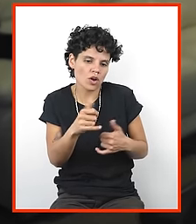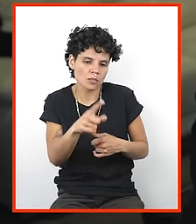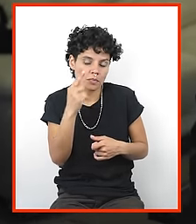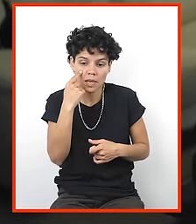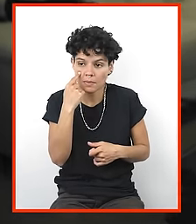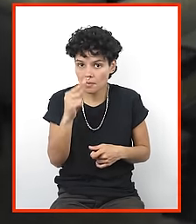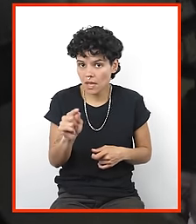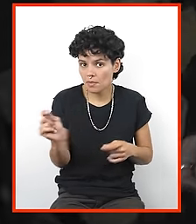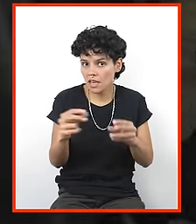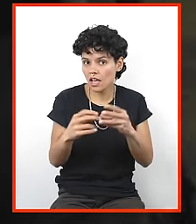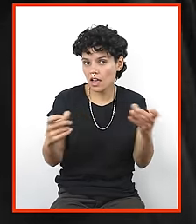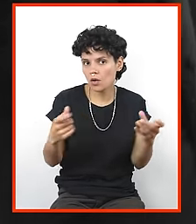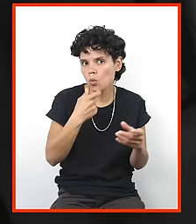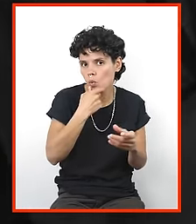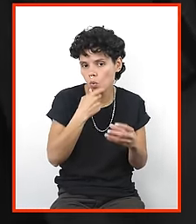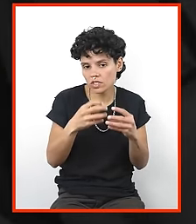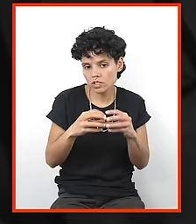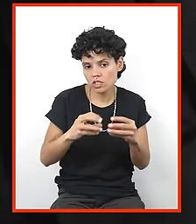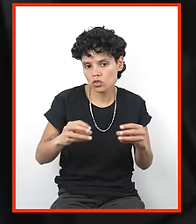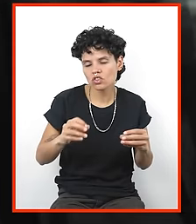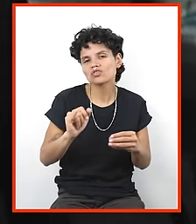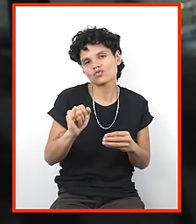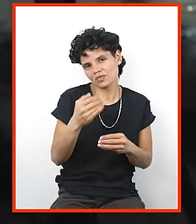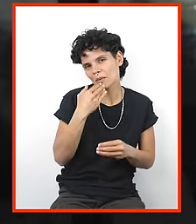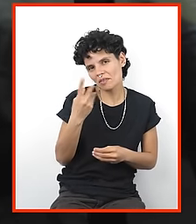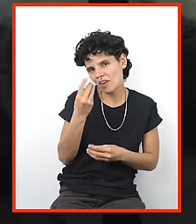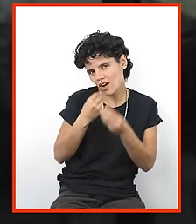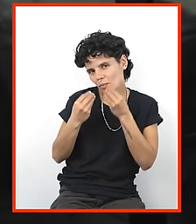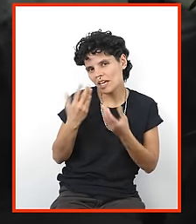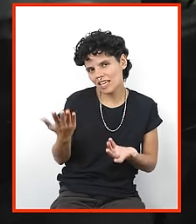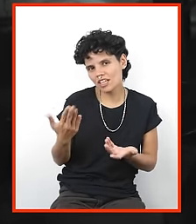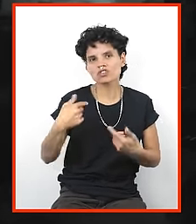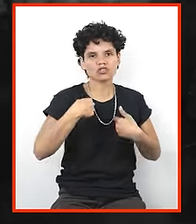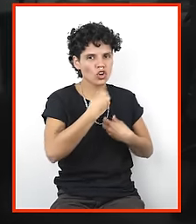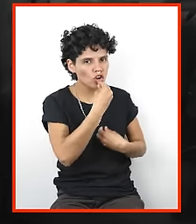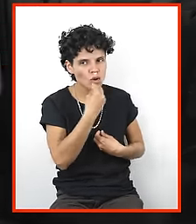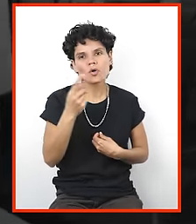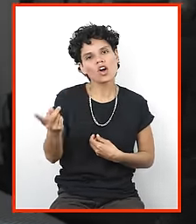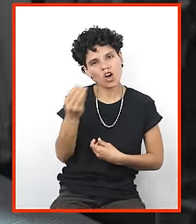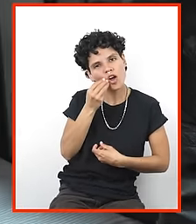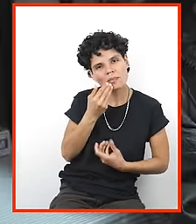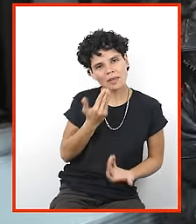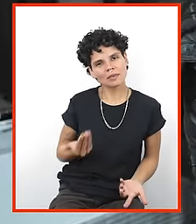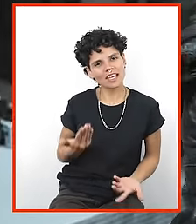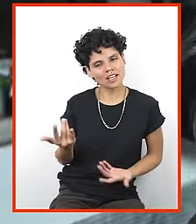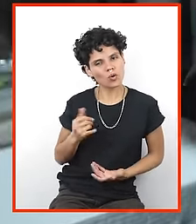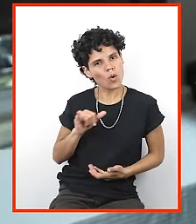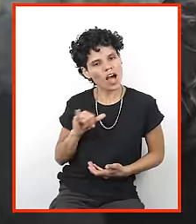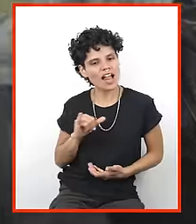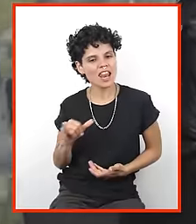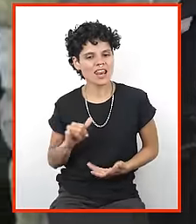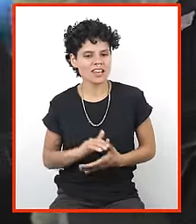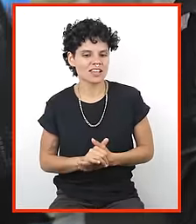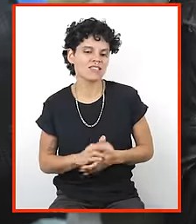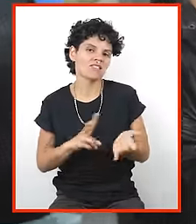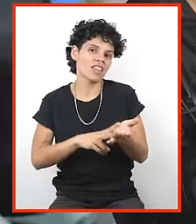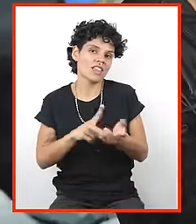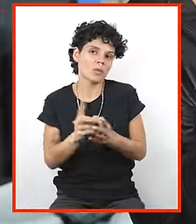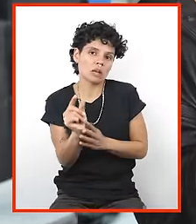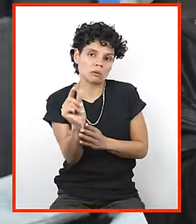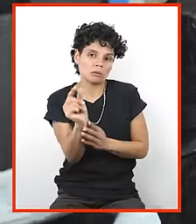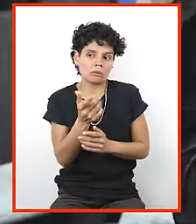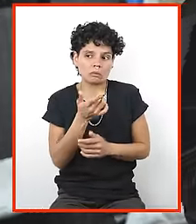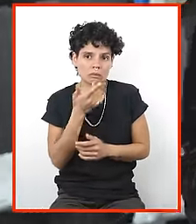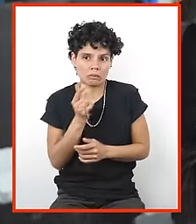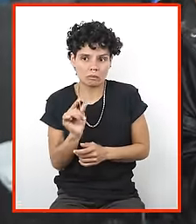Mira lo que te tengo. ¿Unos huesitos? Sí, pues porque él también va a comer. Pues. Sí, claro. Yo como, él come. ¡Ah! Mira, igual es bien